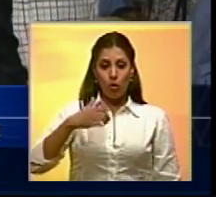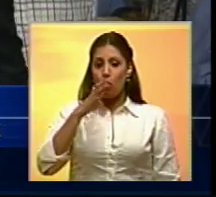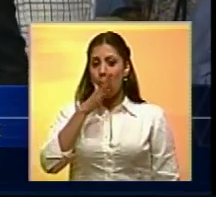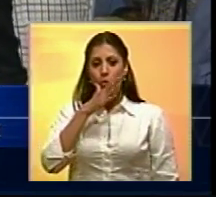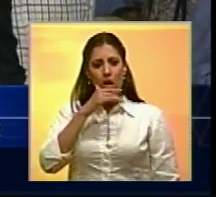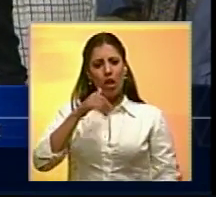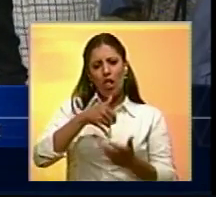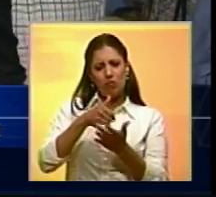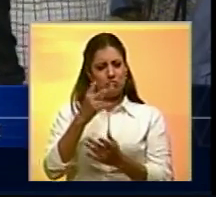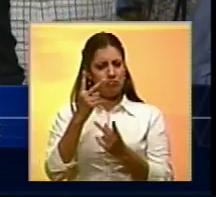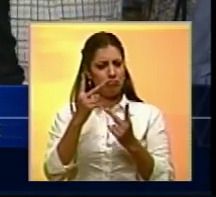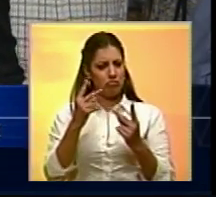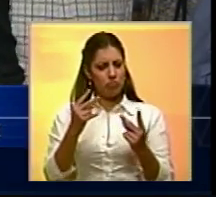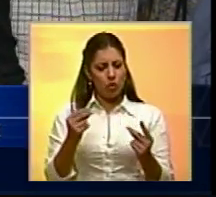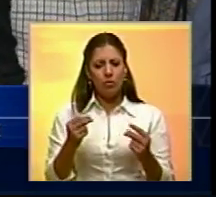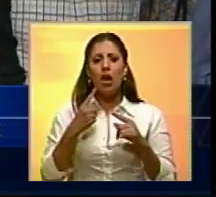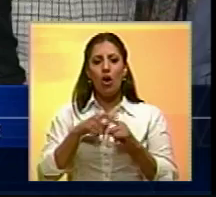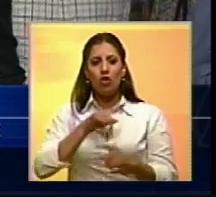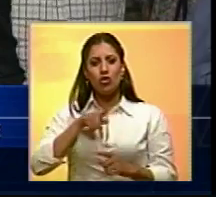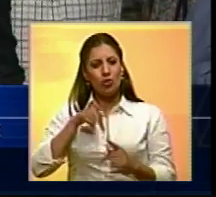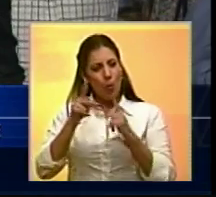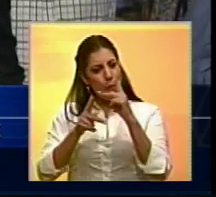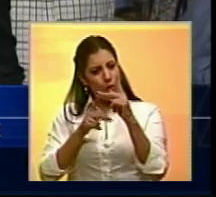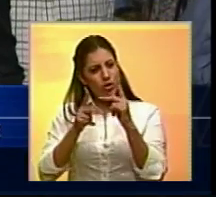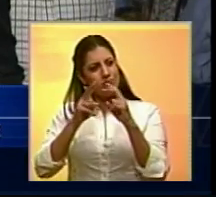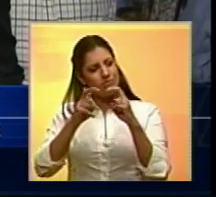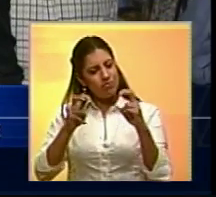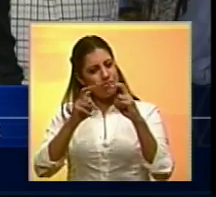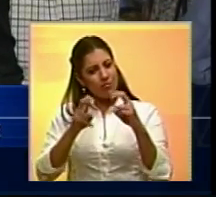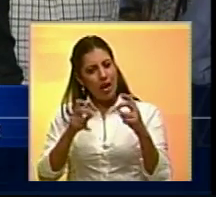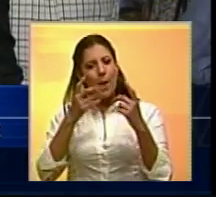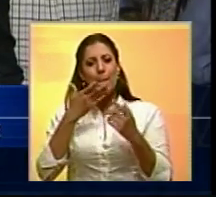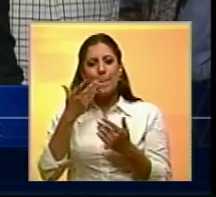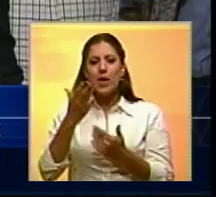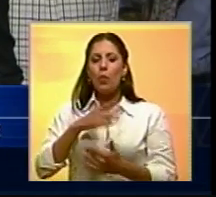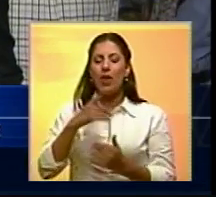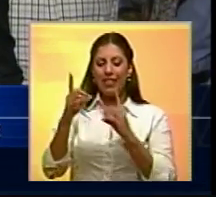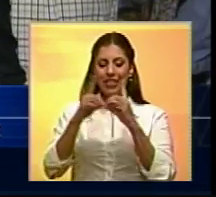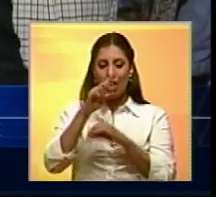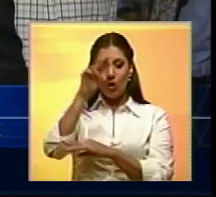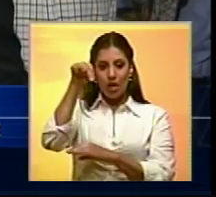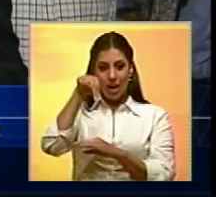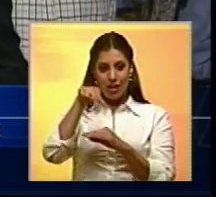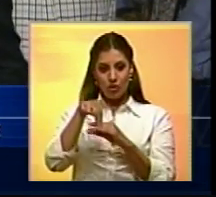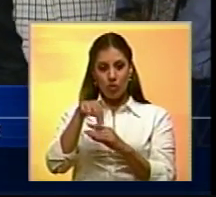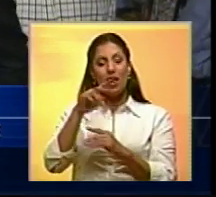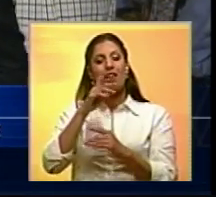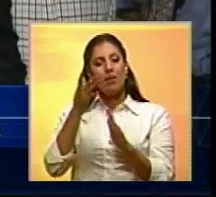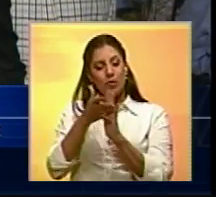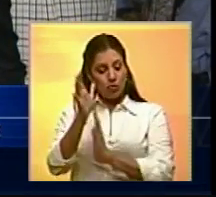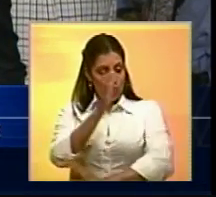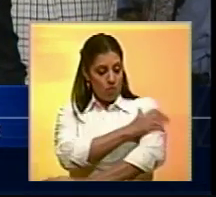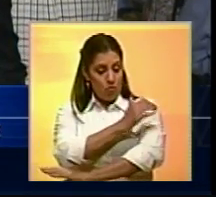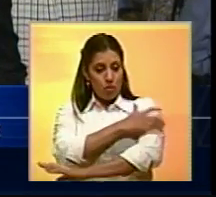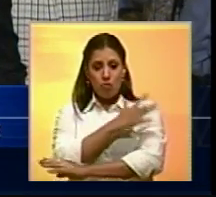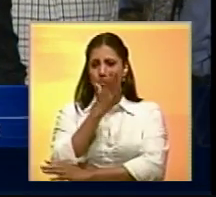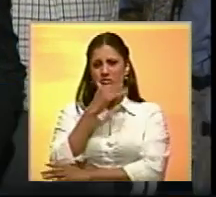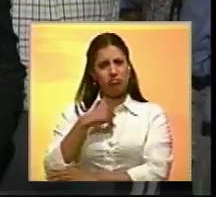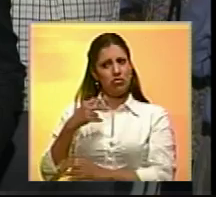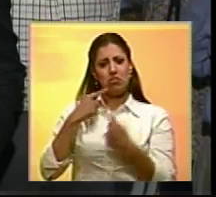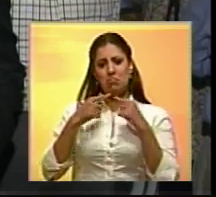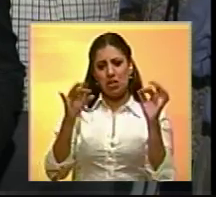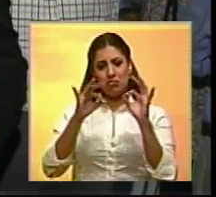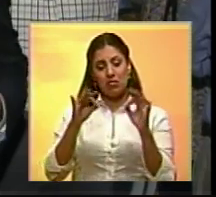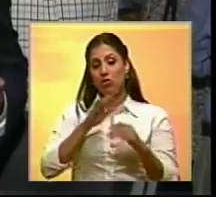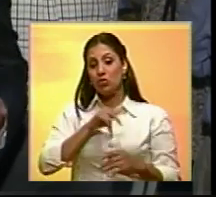está resquebrajada. Aseguraron que ante este proceso exploratorio que busca un posible diálogo nacional, la coalición opositora no tiene nada que perder,